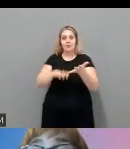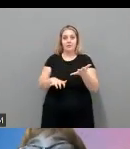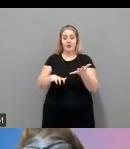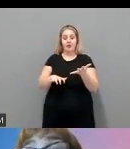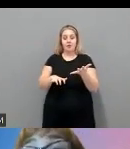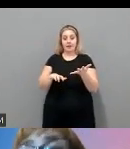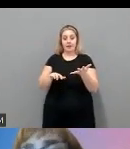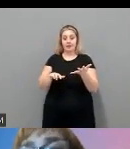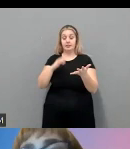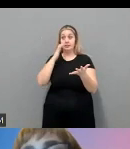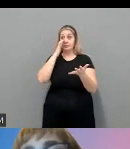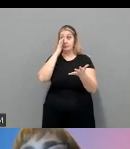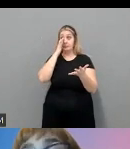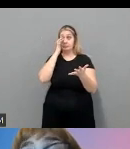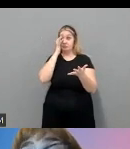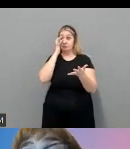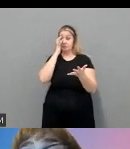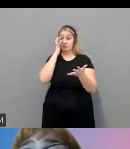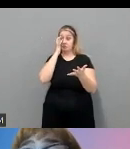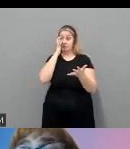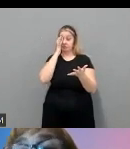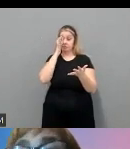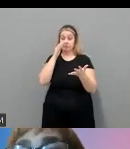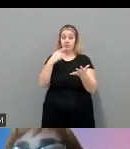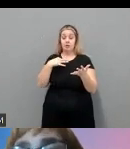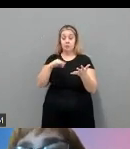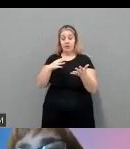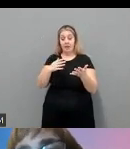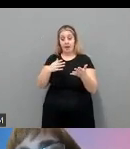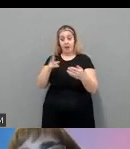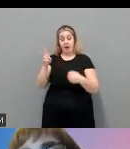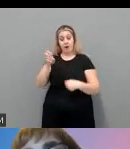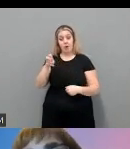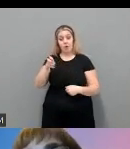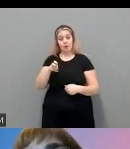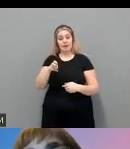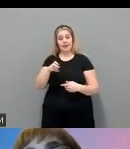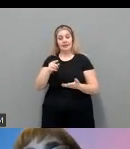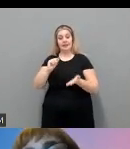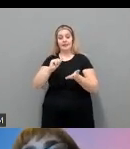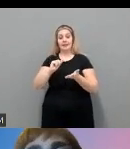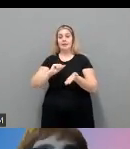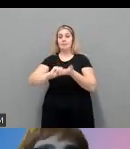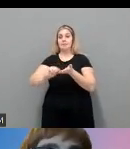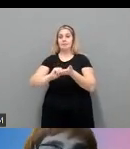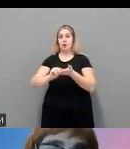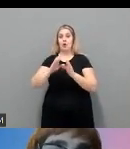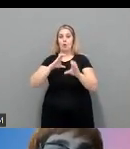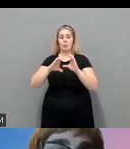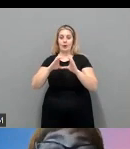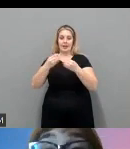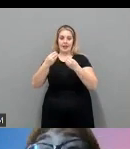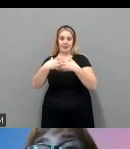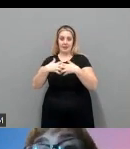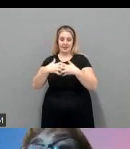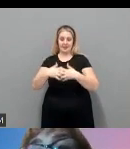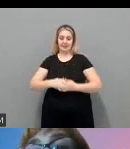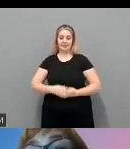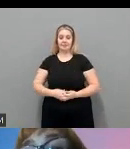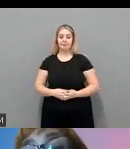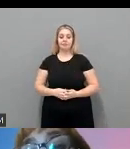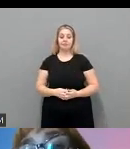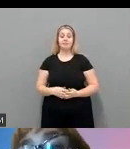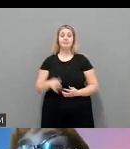que coadyuven o directamente sirvan a la prescripción de esos comunicadores? Muchas veces